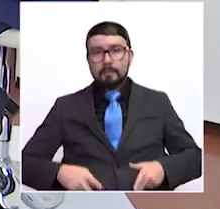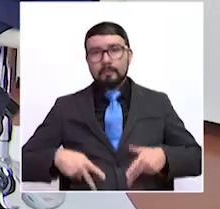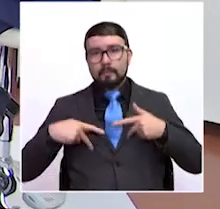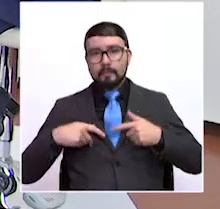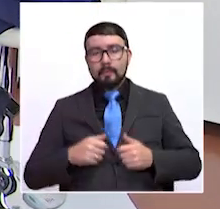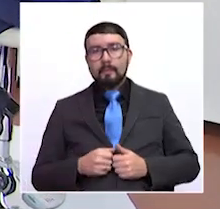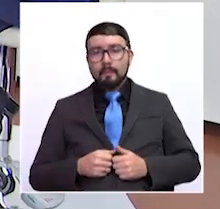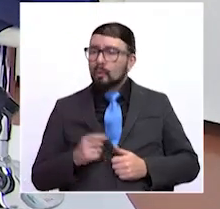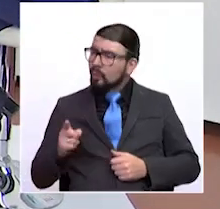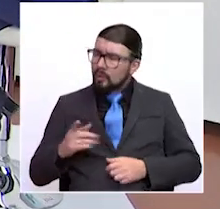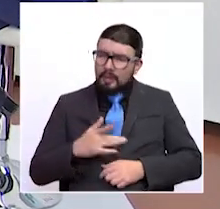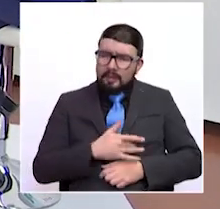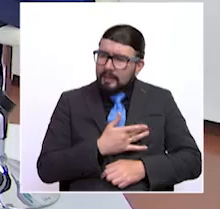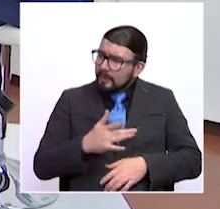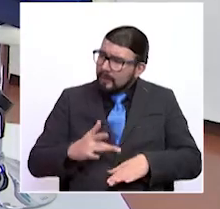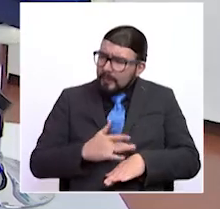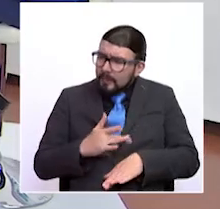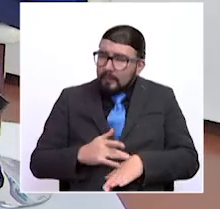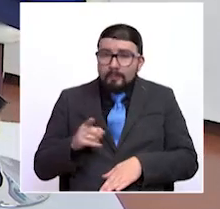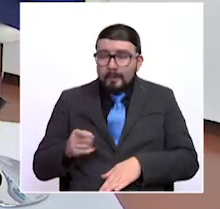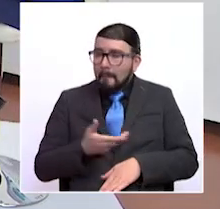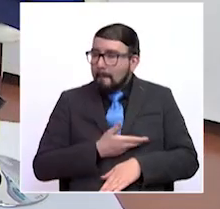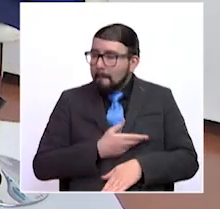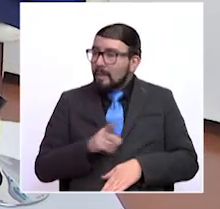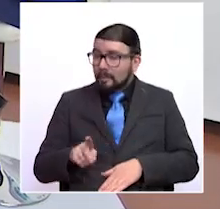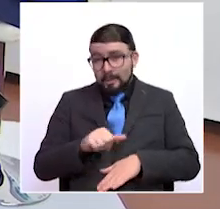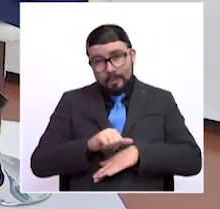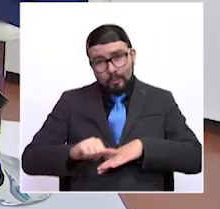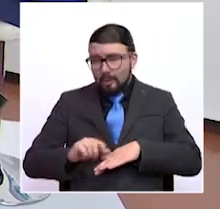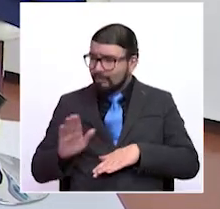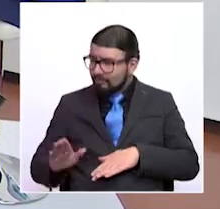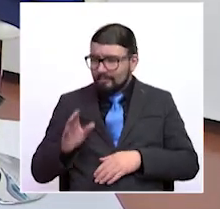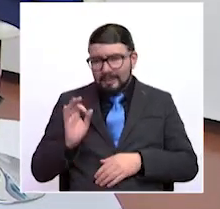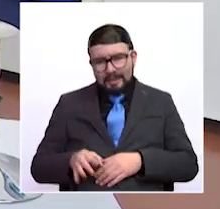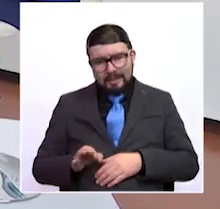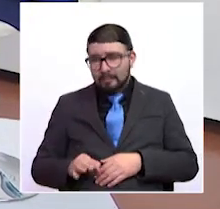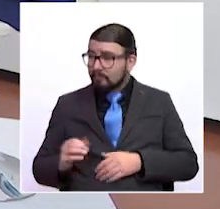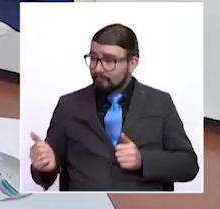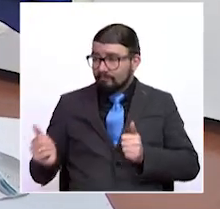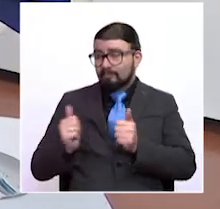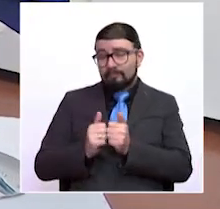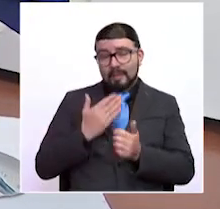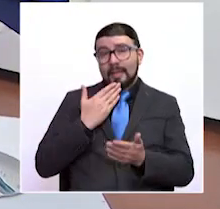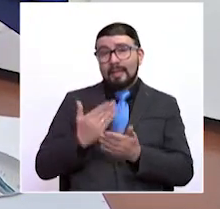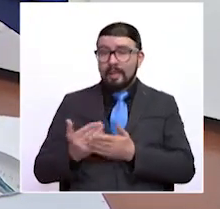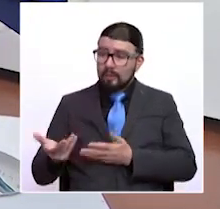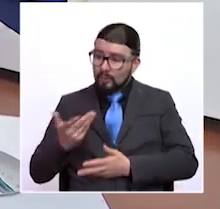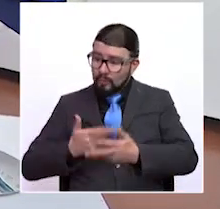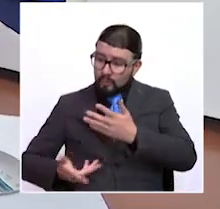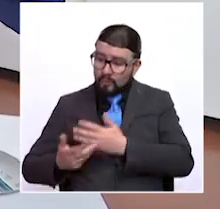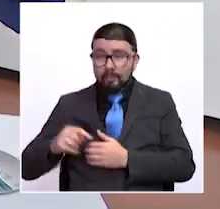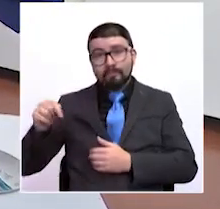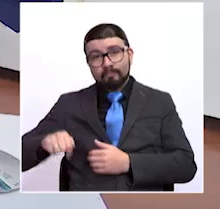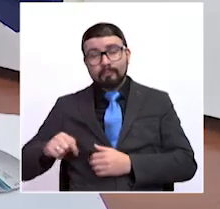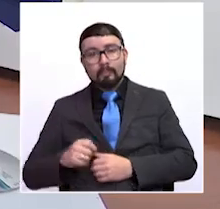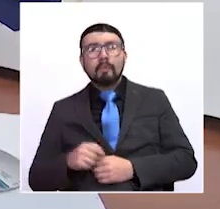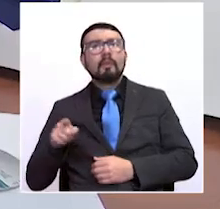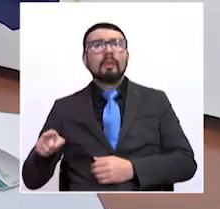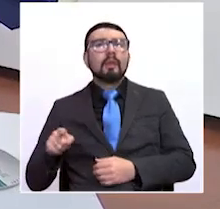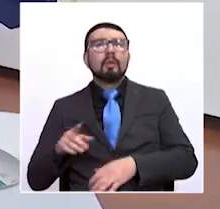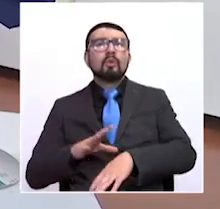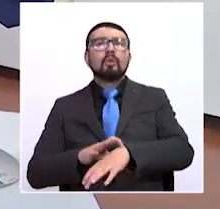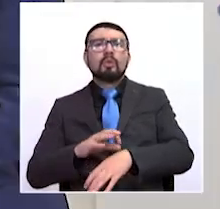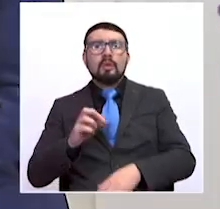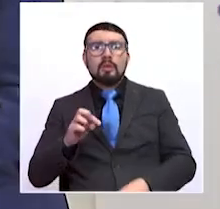esa sensibilidad humana de mamá y de cirujana que siempre ha tenido, gracias por estar con nosotros en este espacio. A la doctora